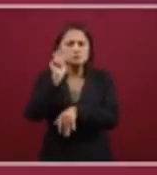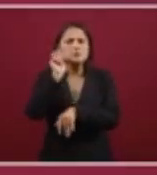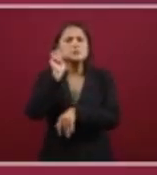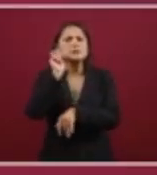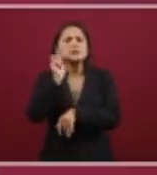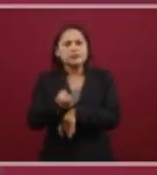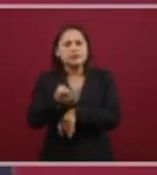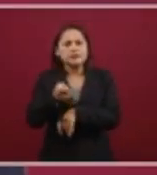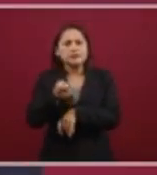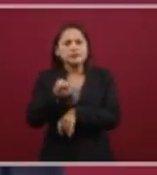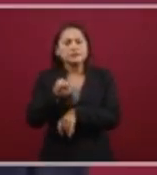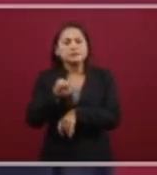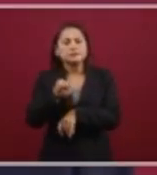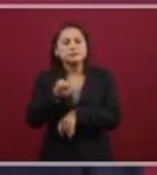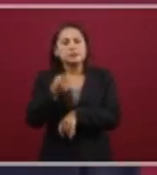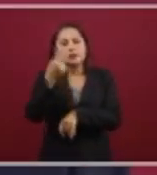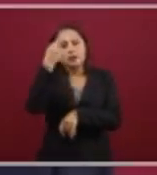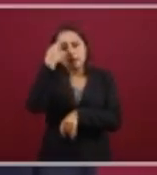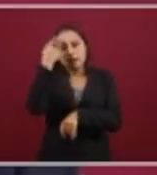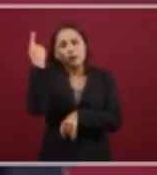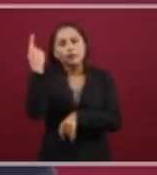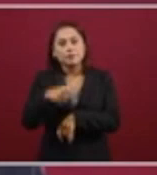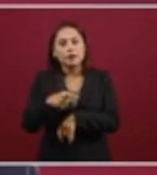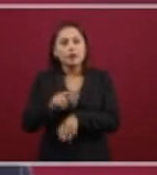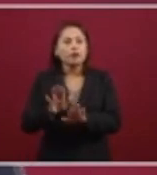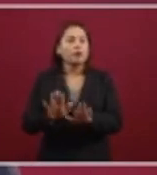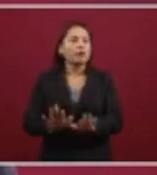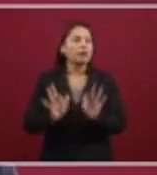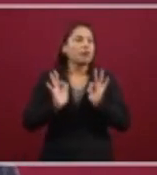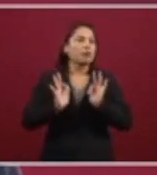nos estemos entumiendo.